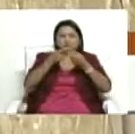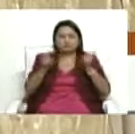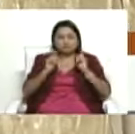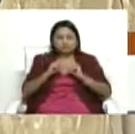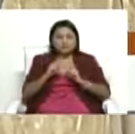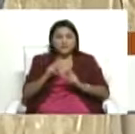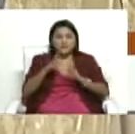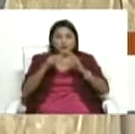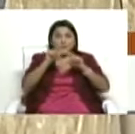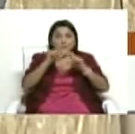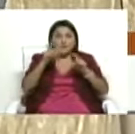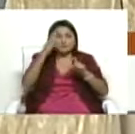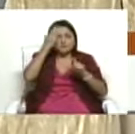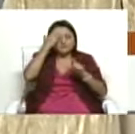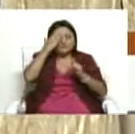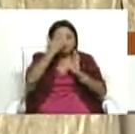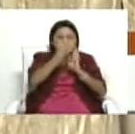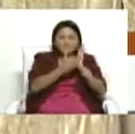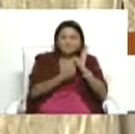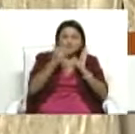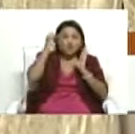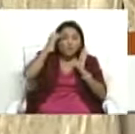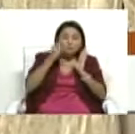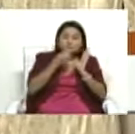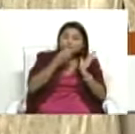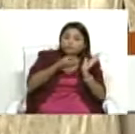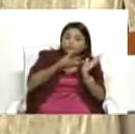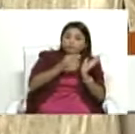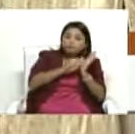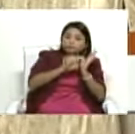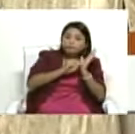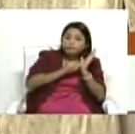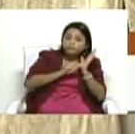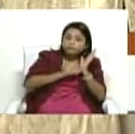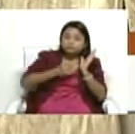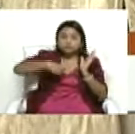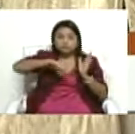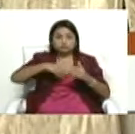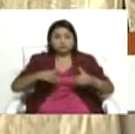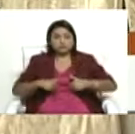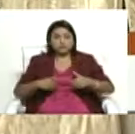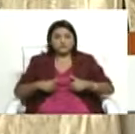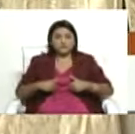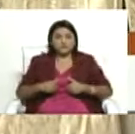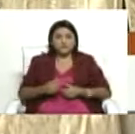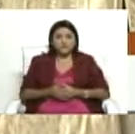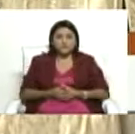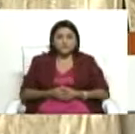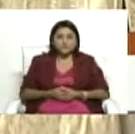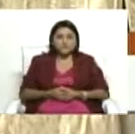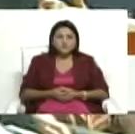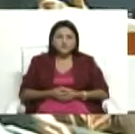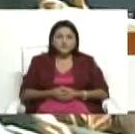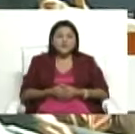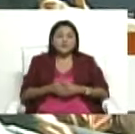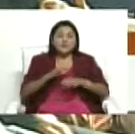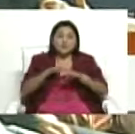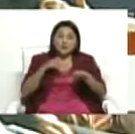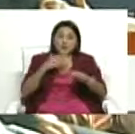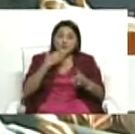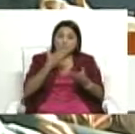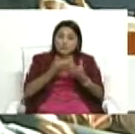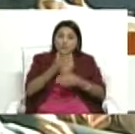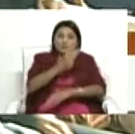que todas y todos pudieran emitir su opinión e hicimos el esfuerzo de incorporar la mayor parte de las